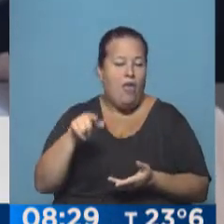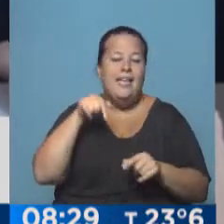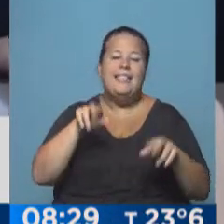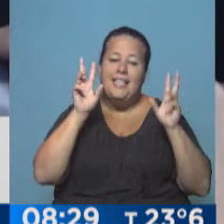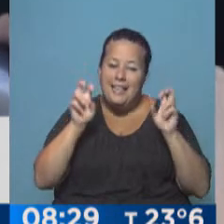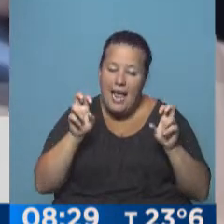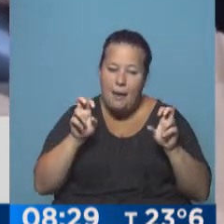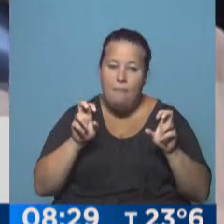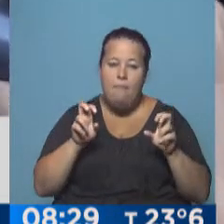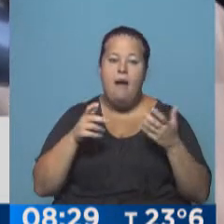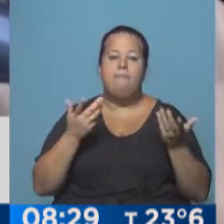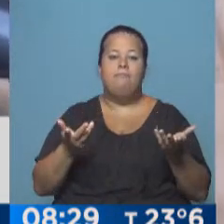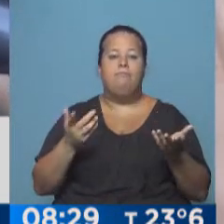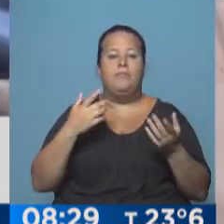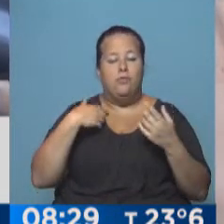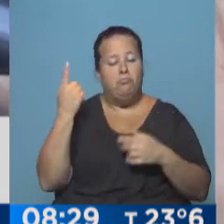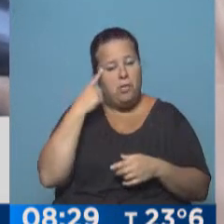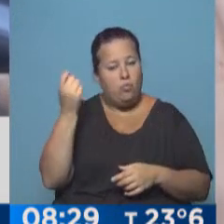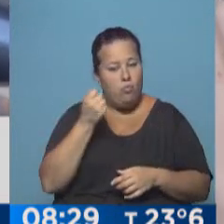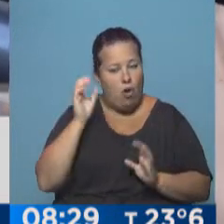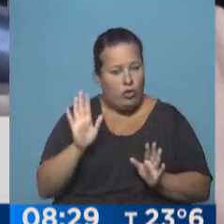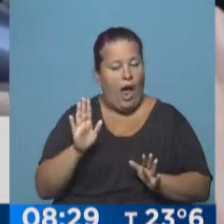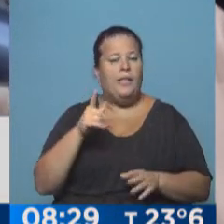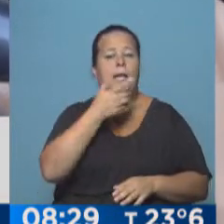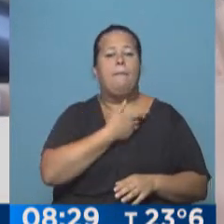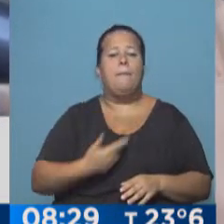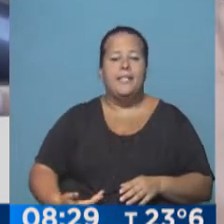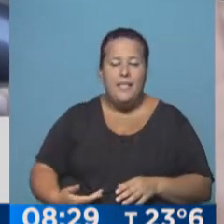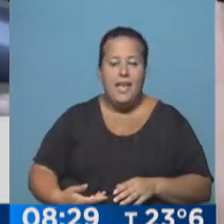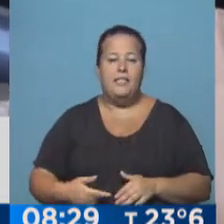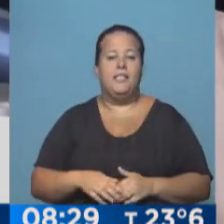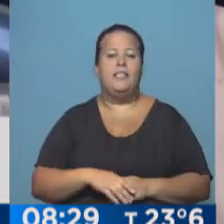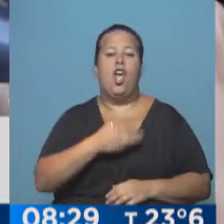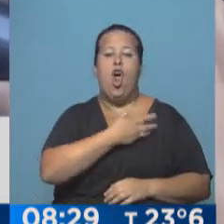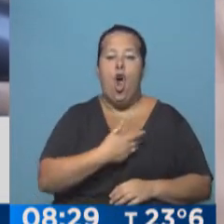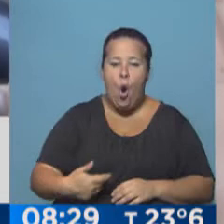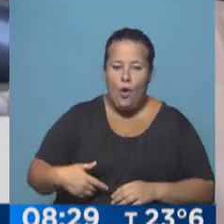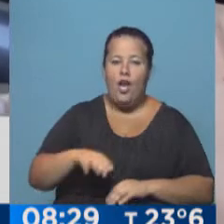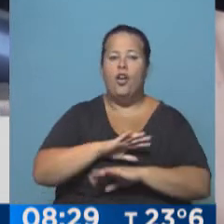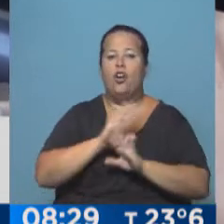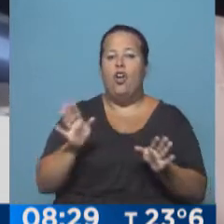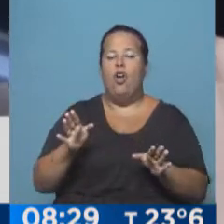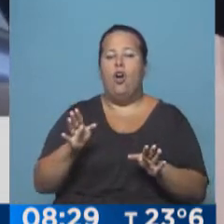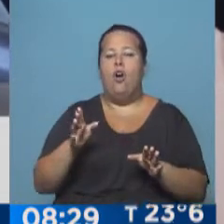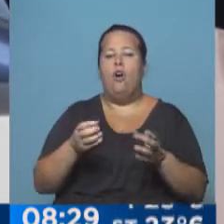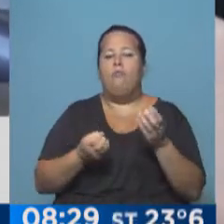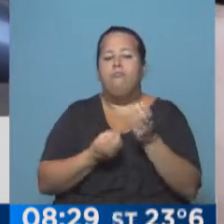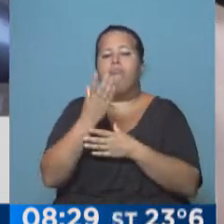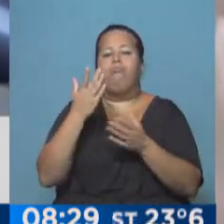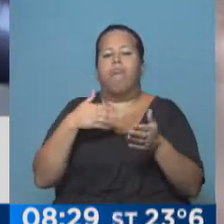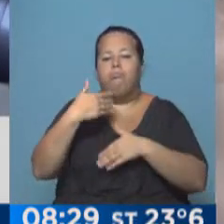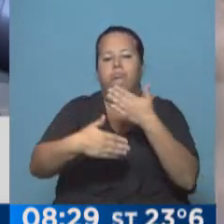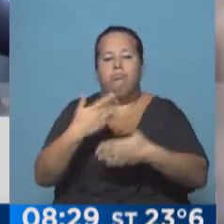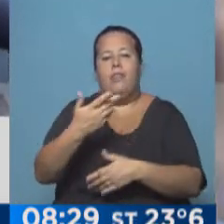tema que rescatamos, de que el presidente y el gobierno hayan construido el sendero